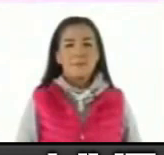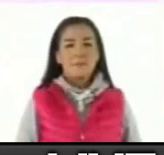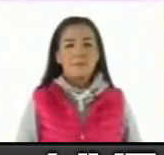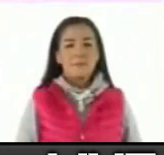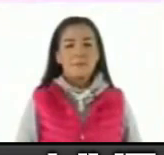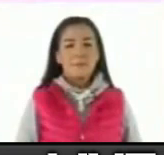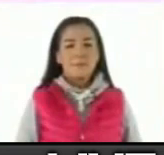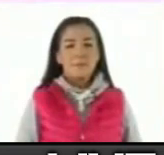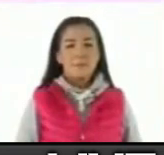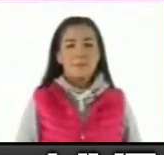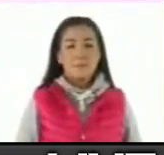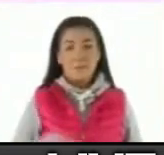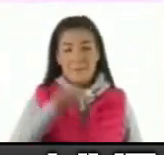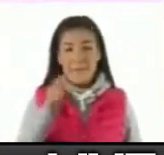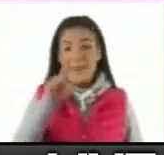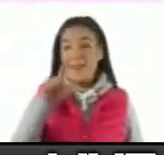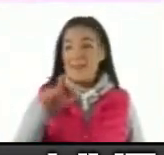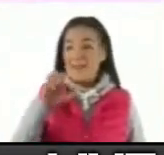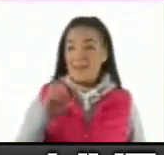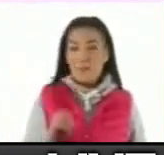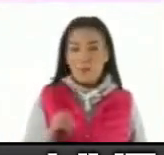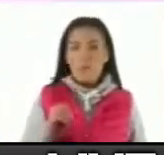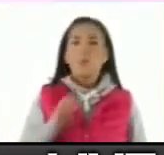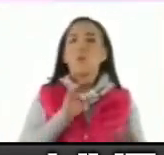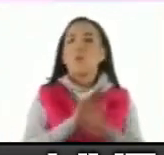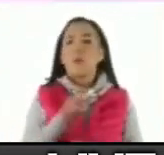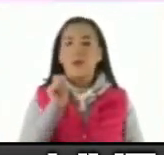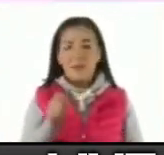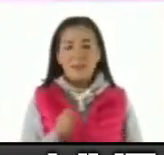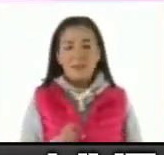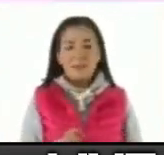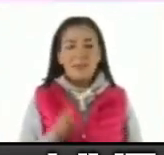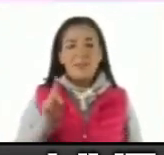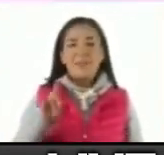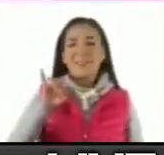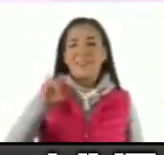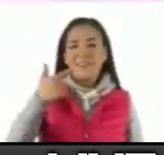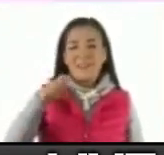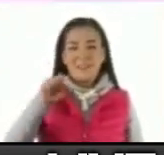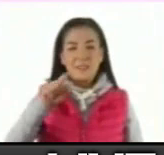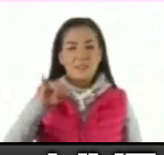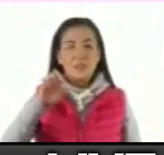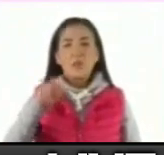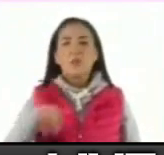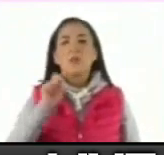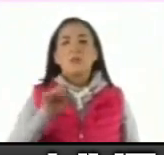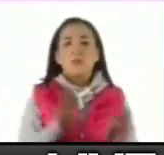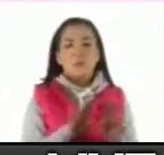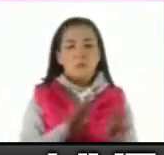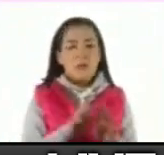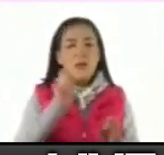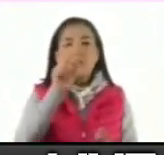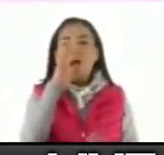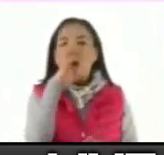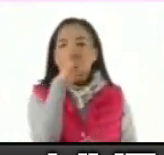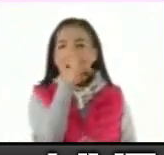Con el signo zodiacal de Leo se describía la digestión, que implicaba dejar una sustancia con una fuente de